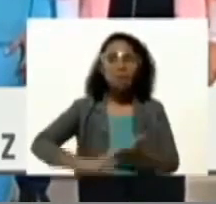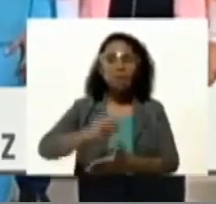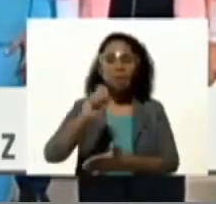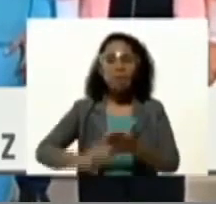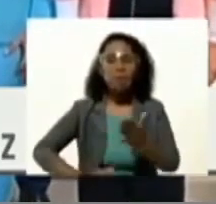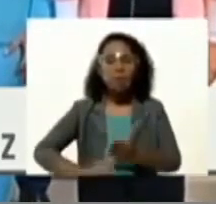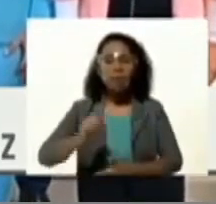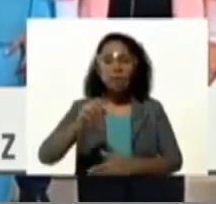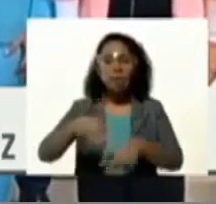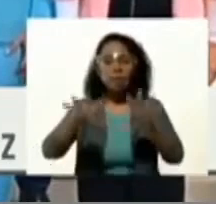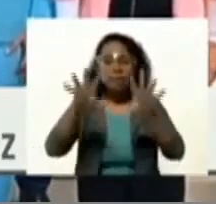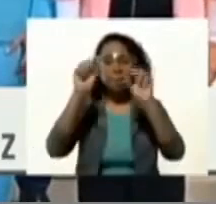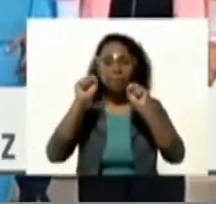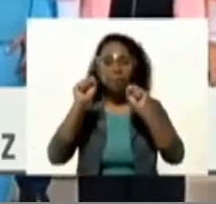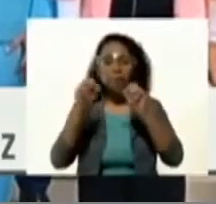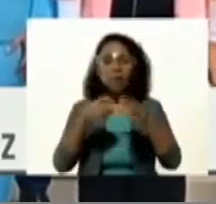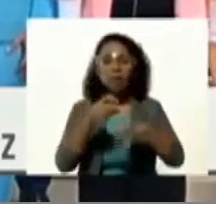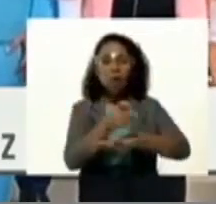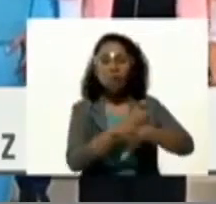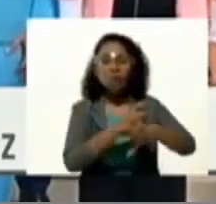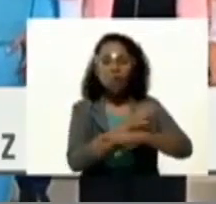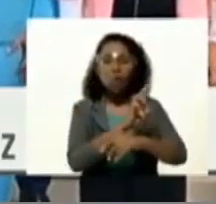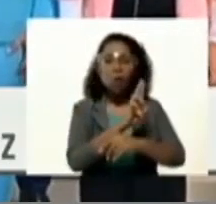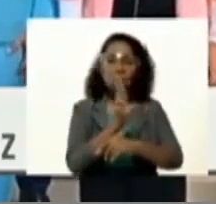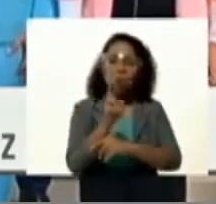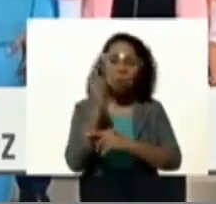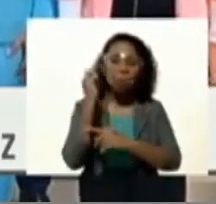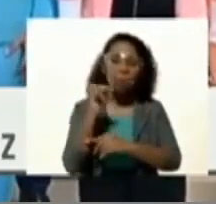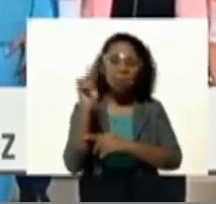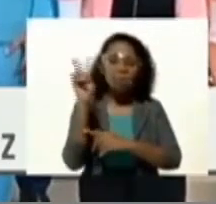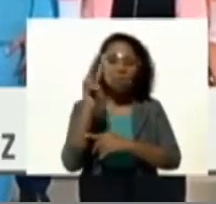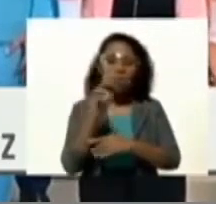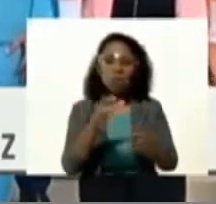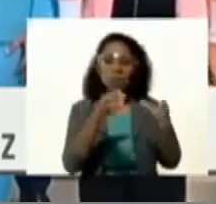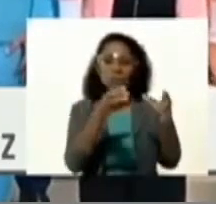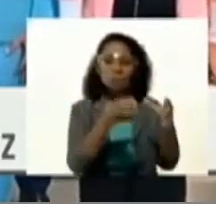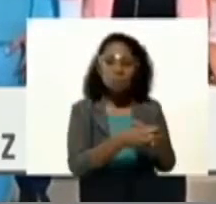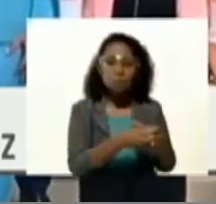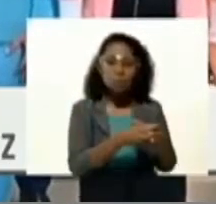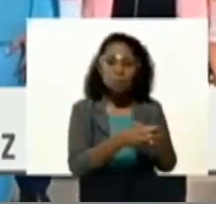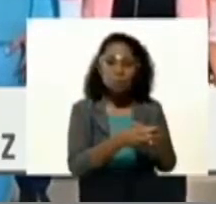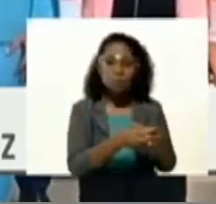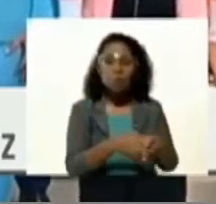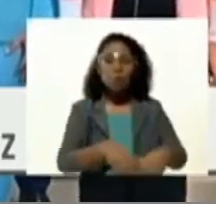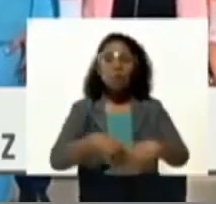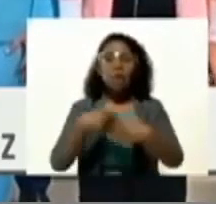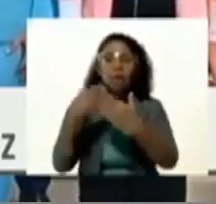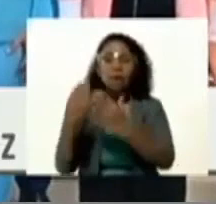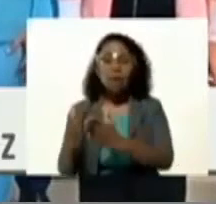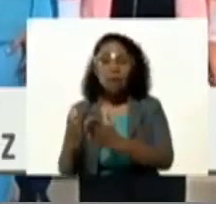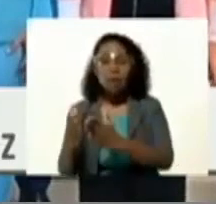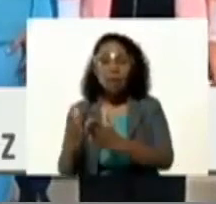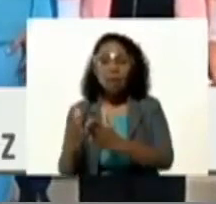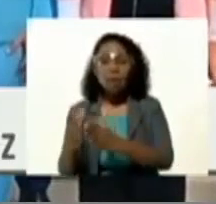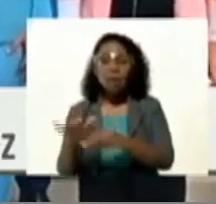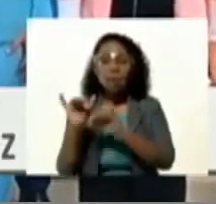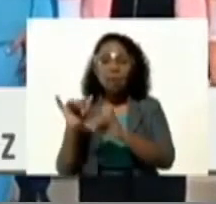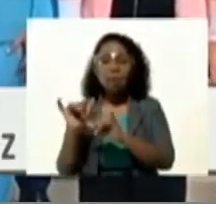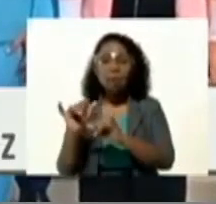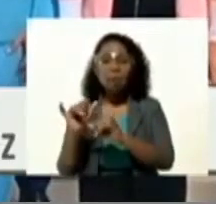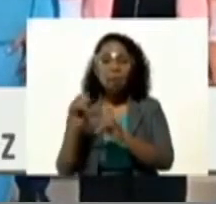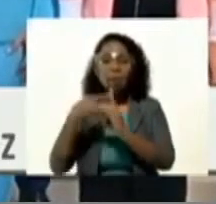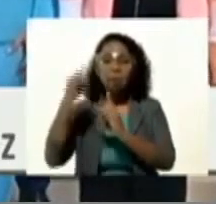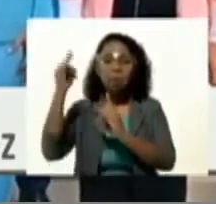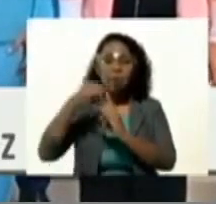de entendimiento entre el gobierno de la República Bolivariana de Venezuela y la autodenominada